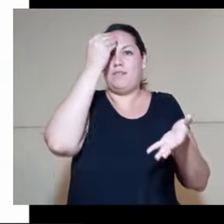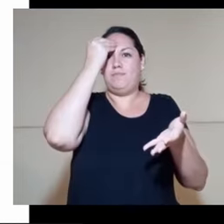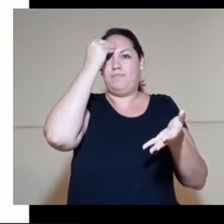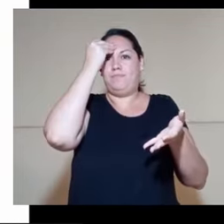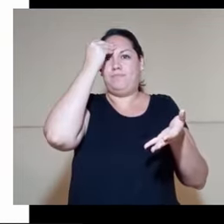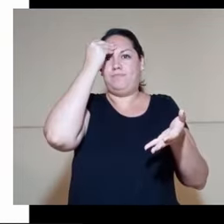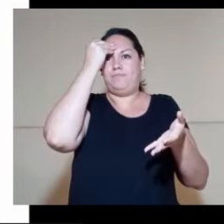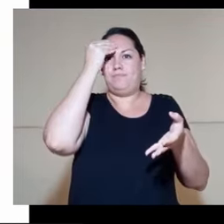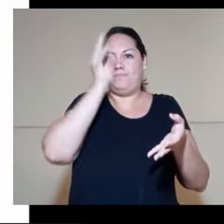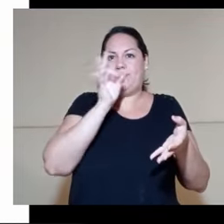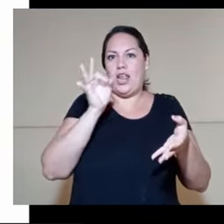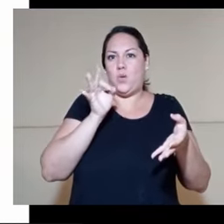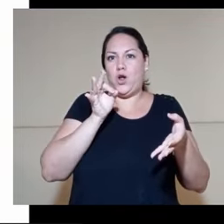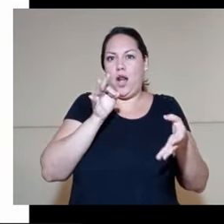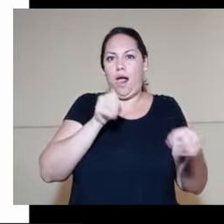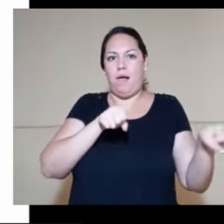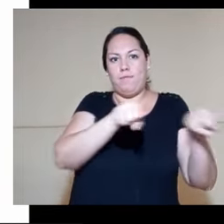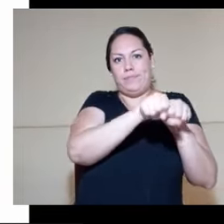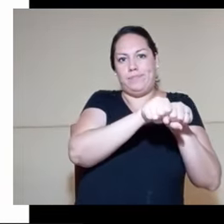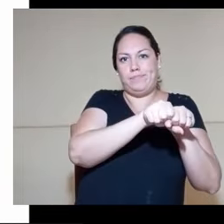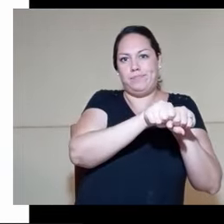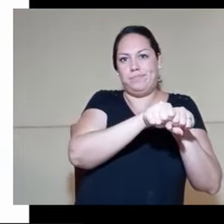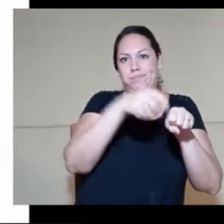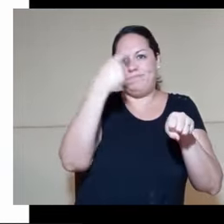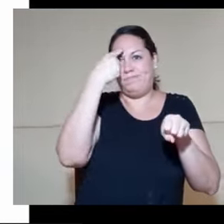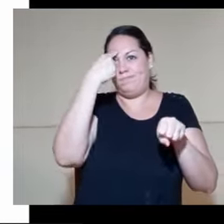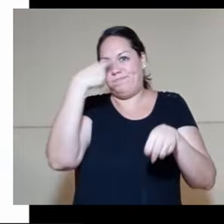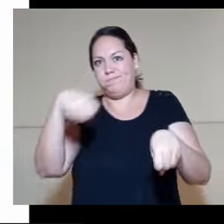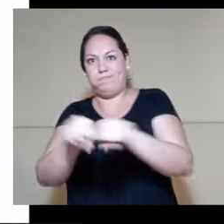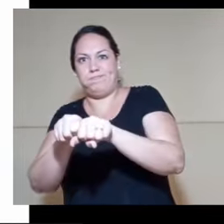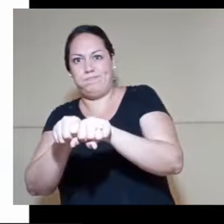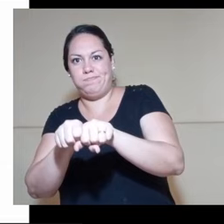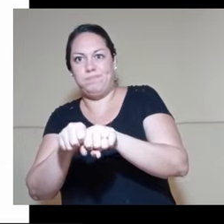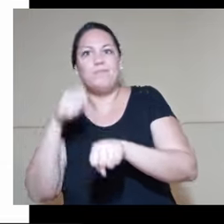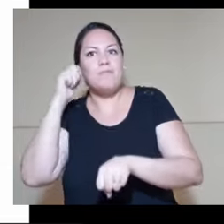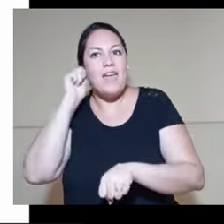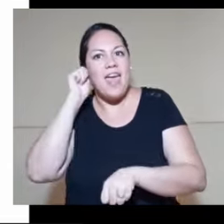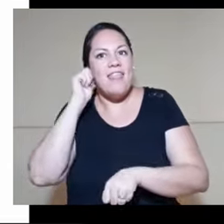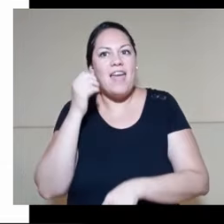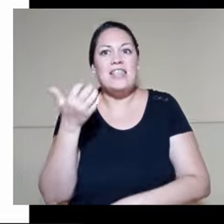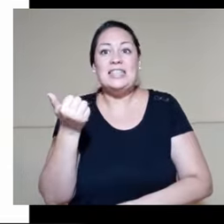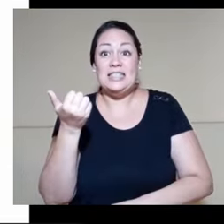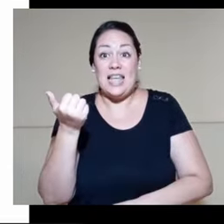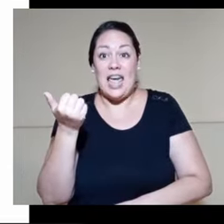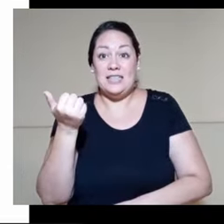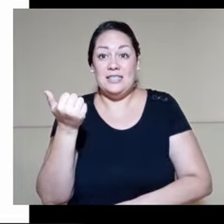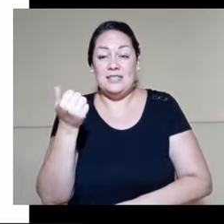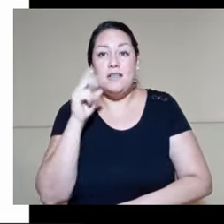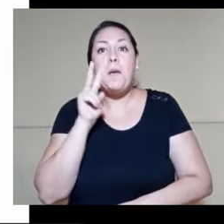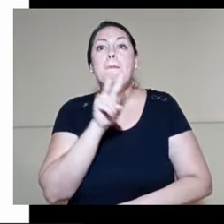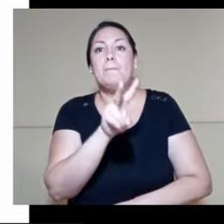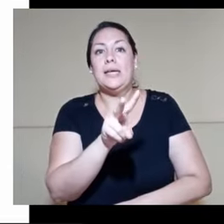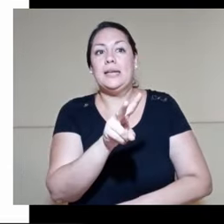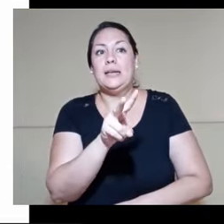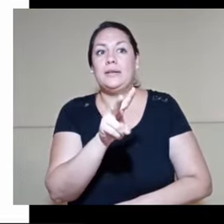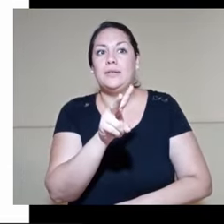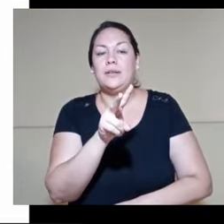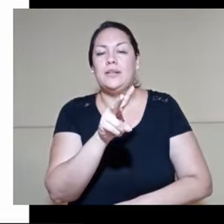afuera hacen, ¿no es cierto?, que se empiecen a conectar neuronas unas con otras, y fíjense a los 6 años.